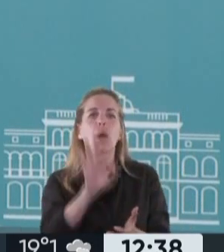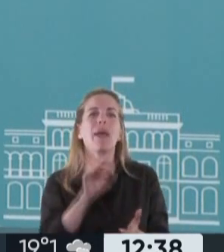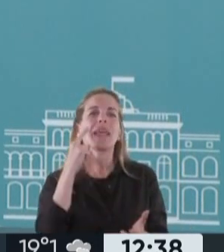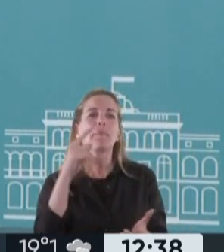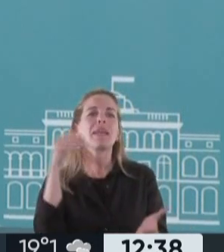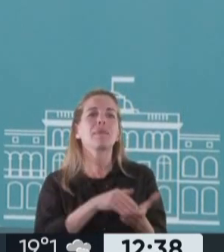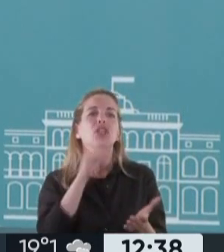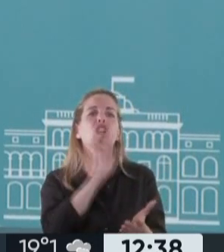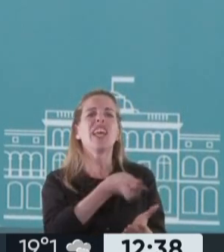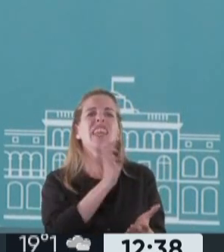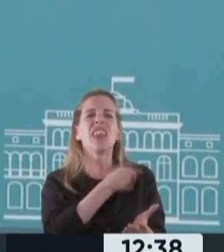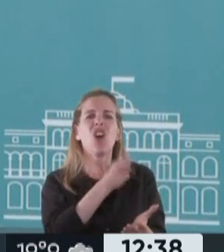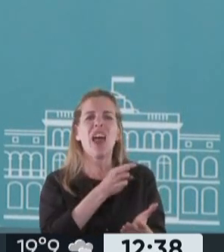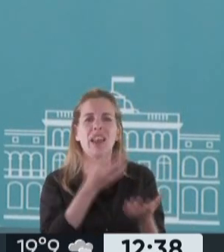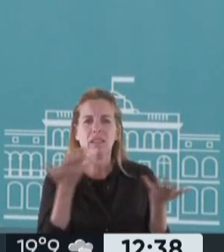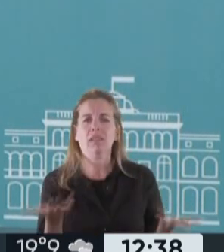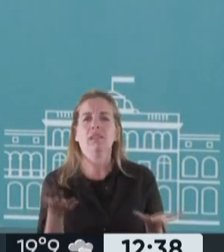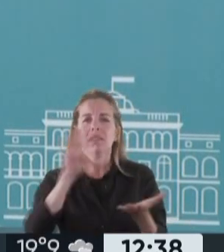de dólares más.